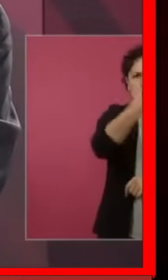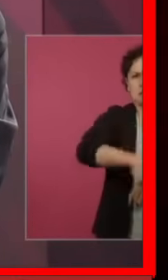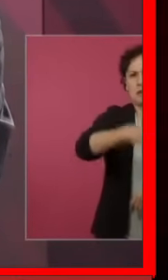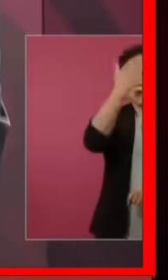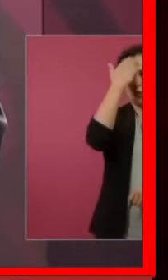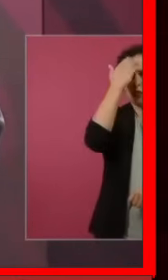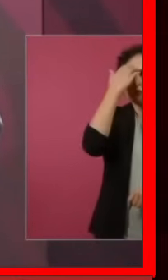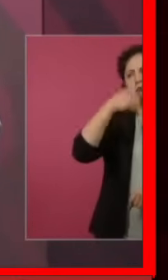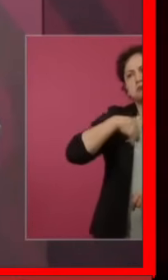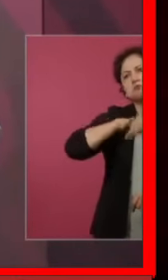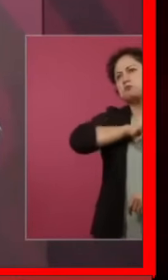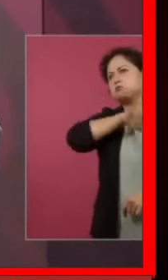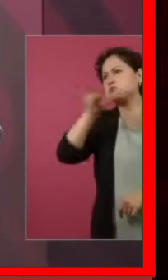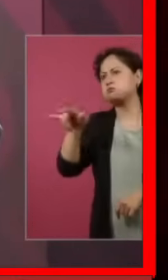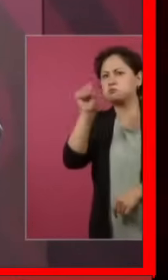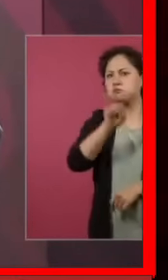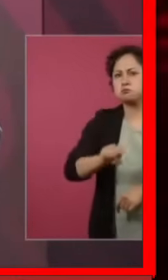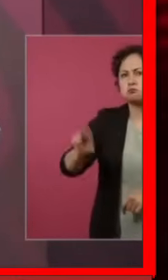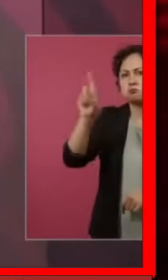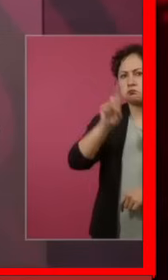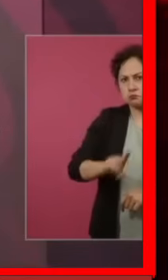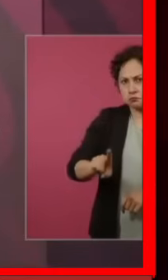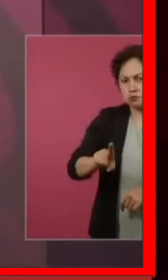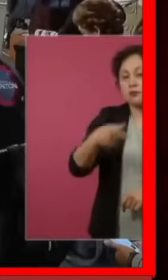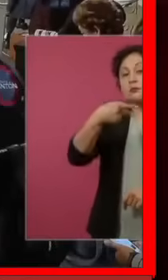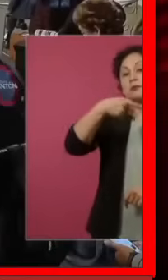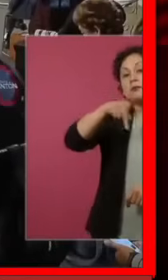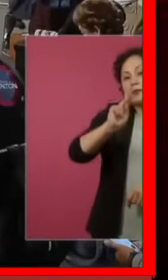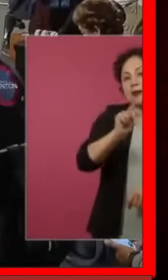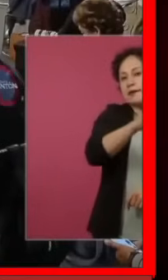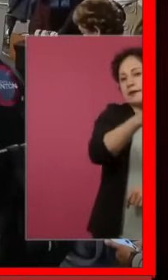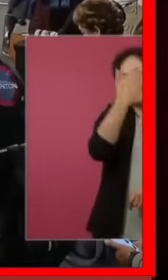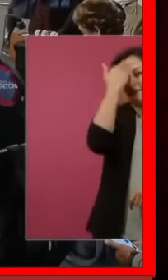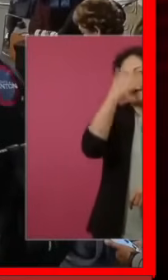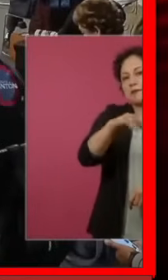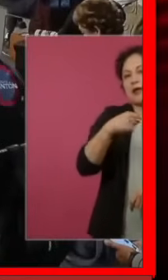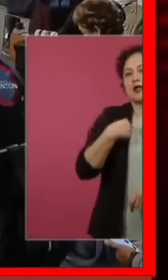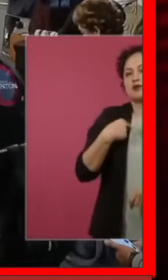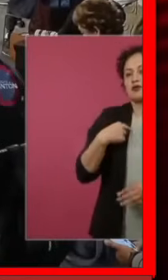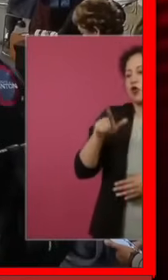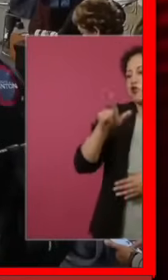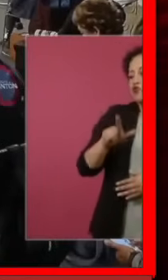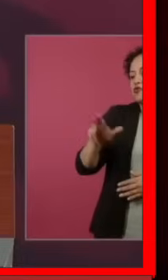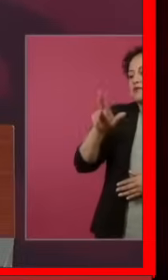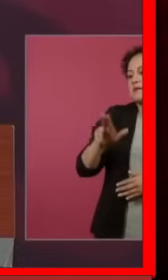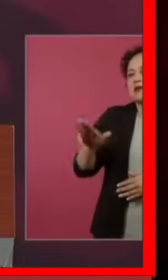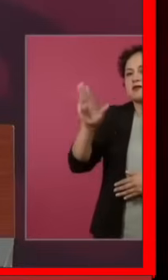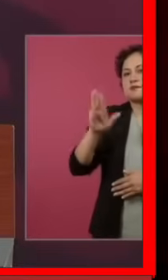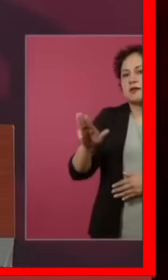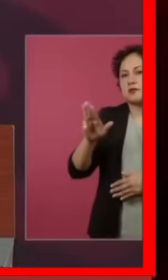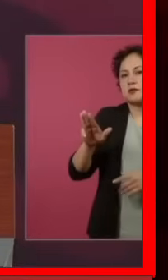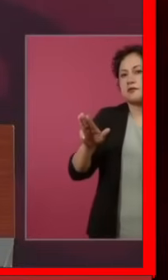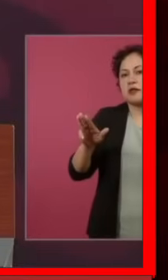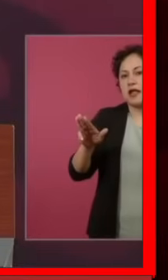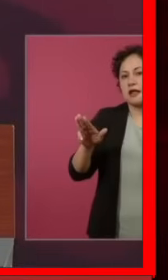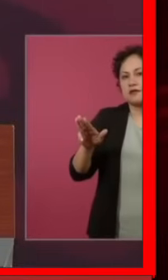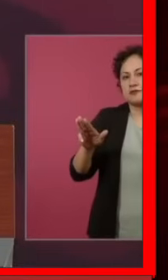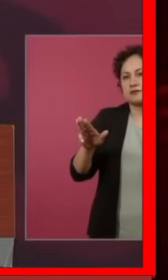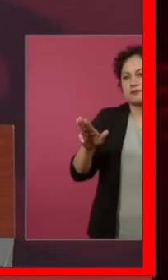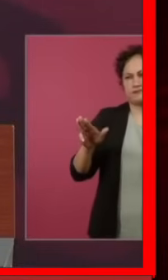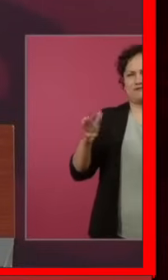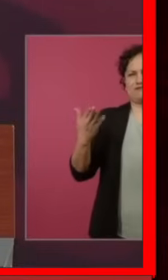Pero el lunes, el martes, el miércoles, que sabían que no iba